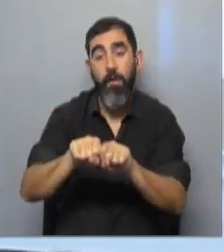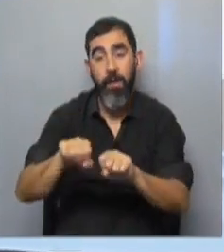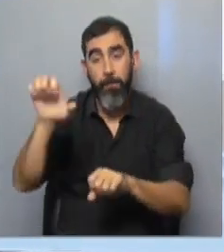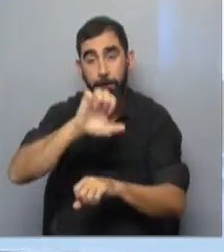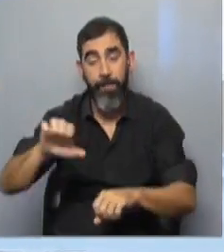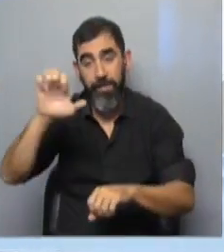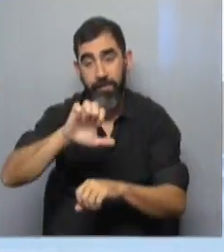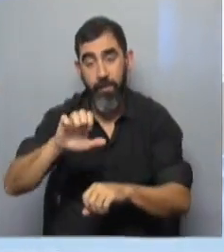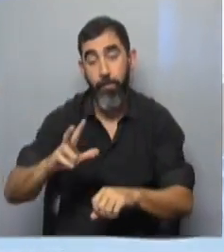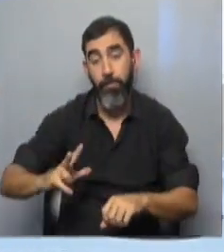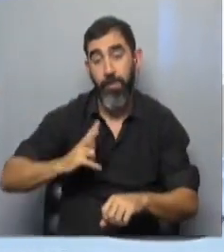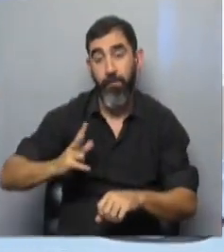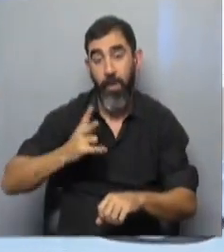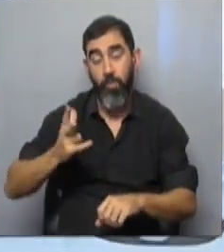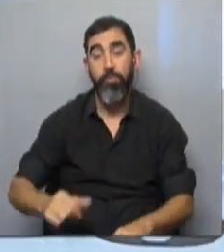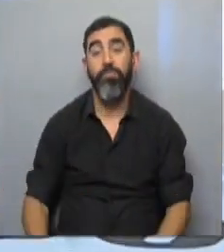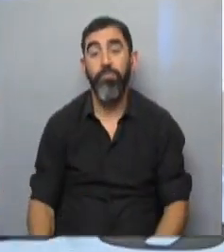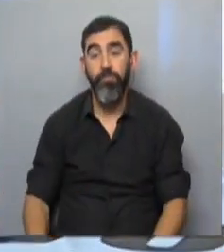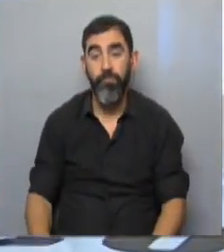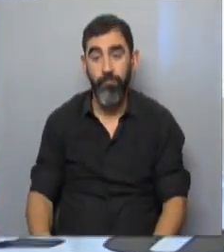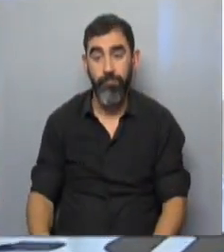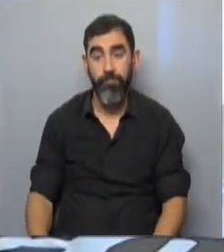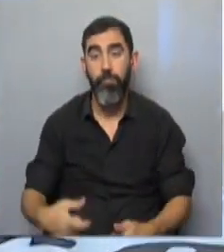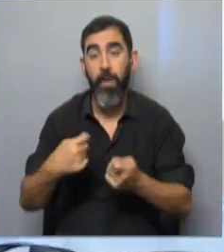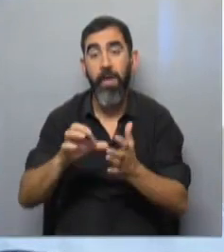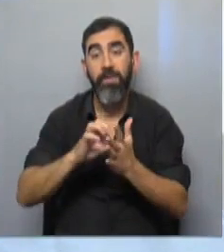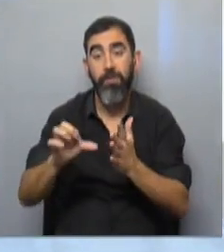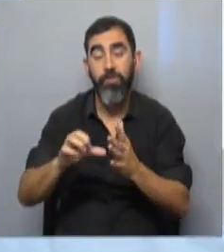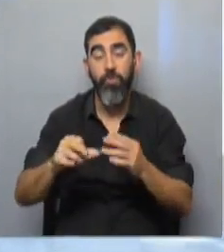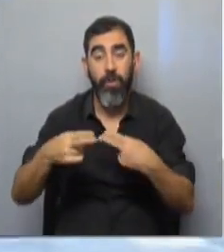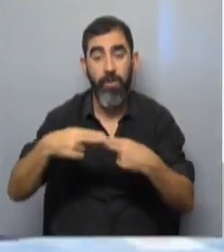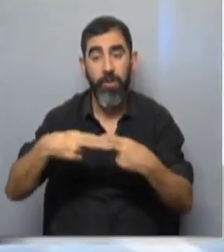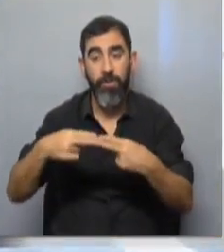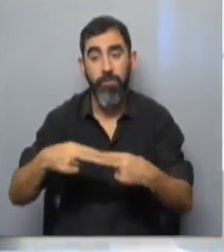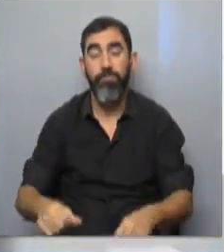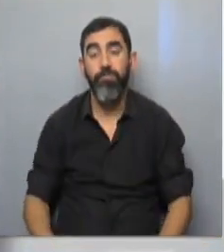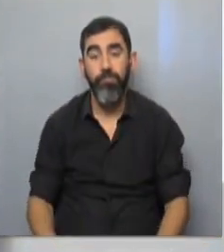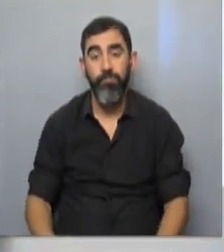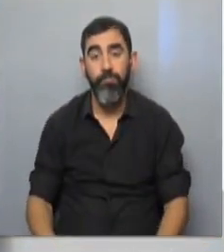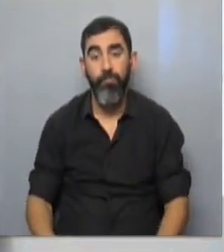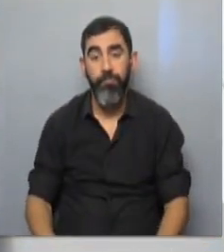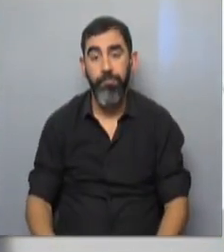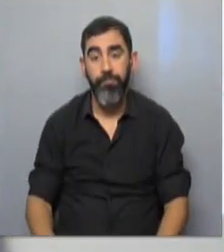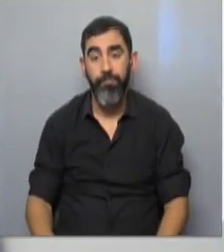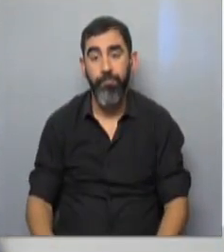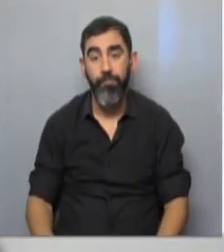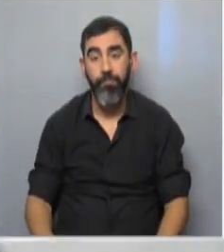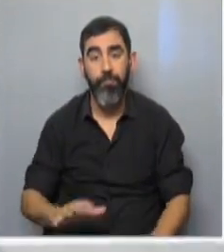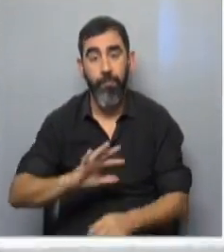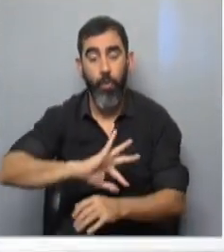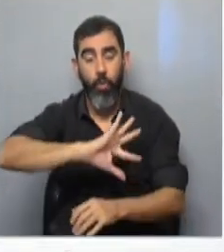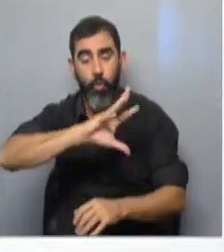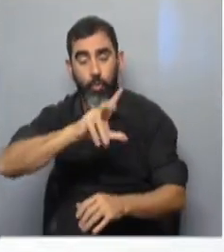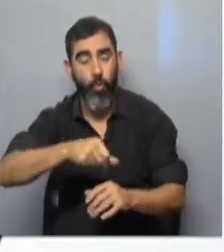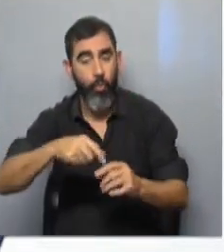5 cable operadores privados para brindar servicios de banda ancha. Entendemos que es un asalto a la